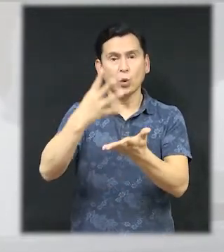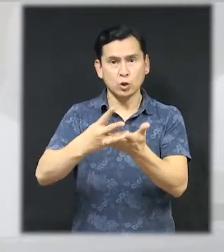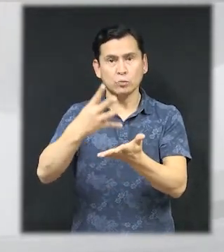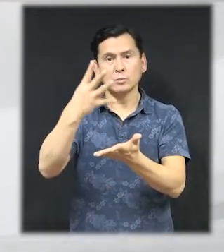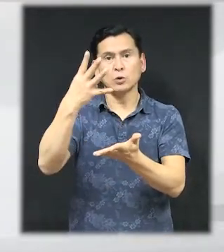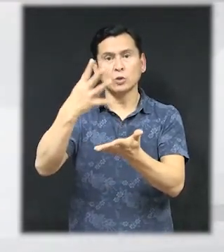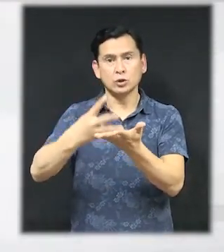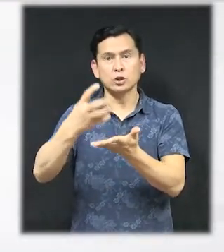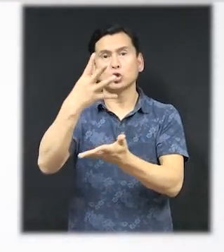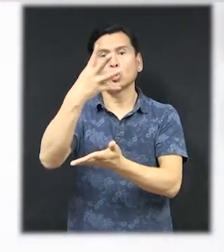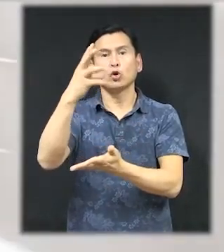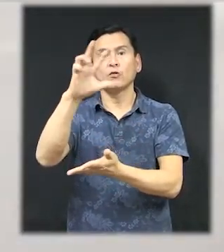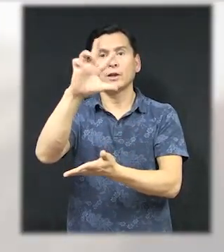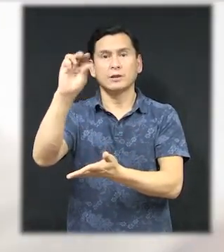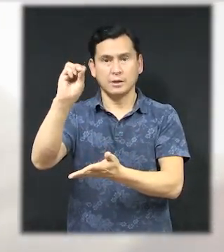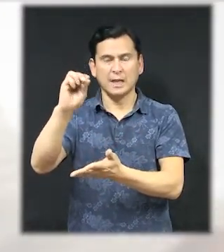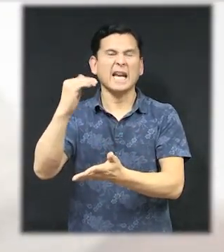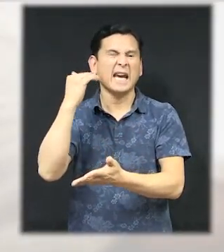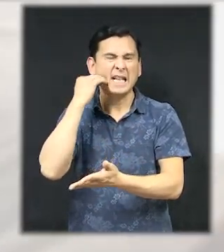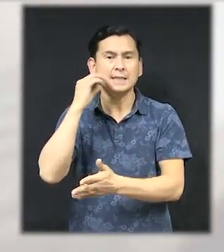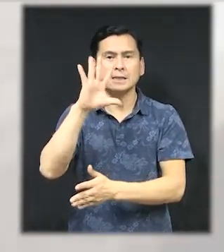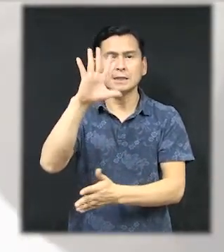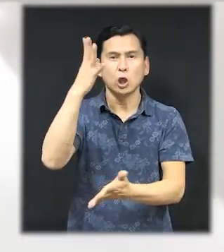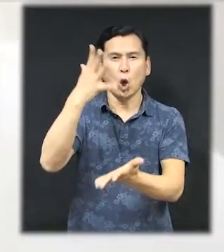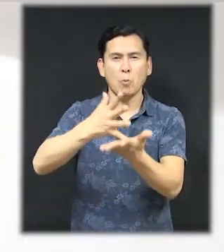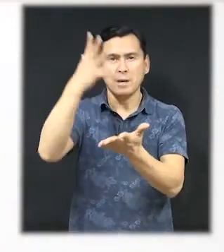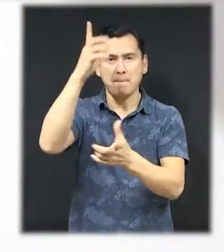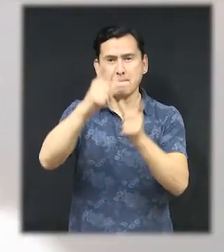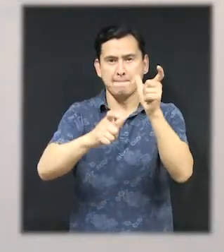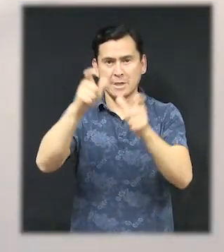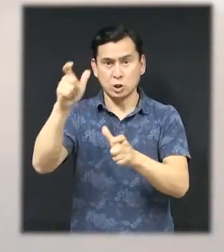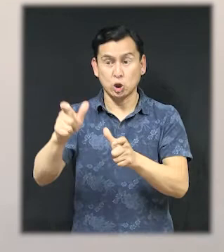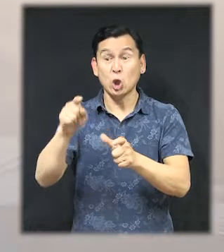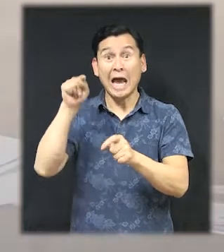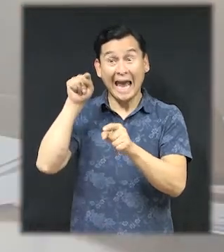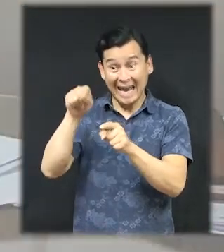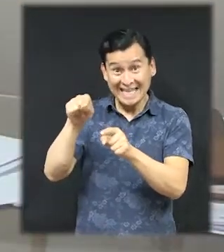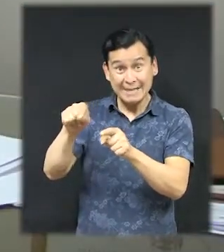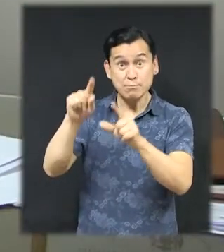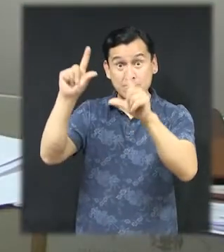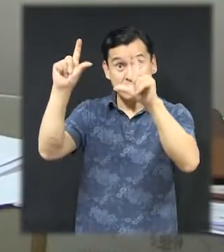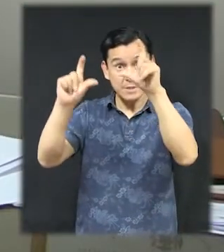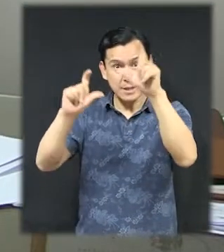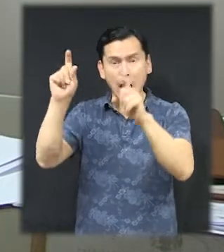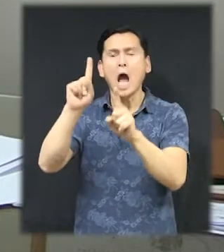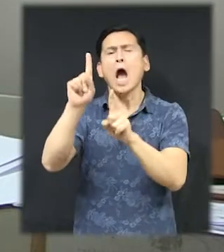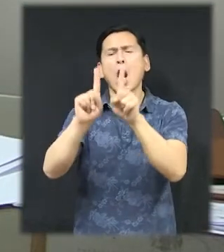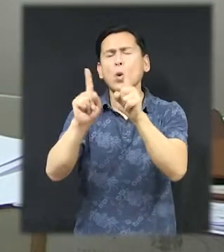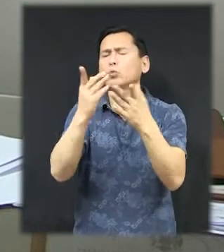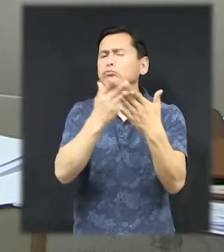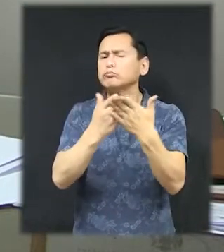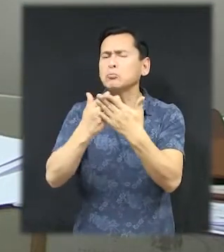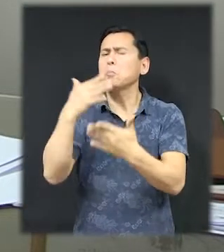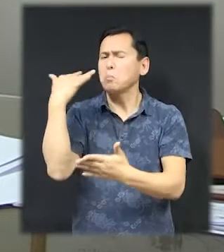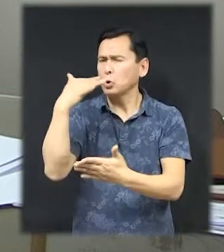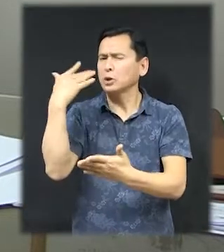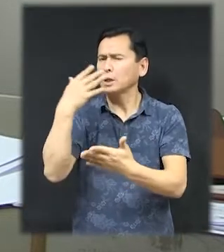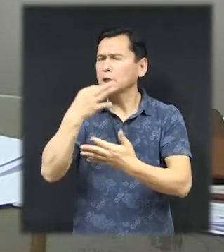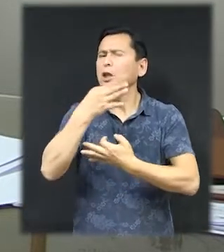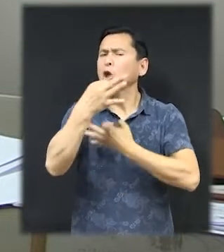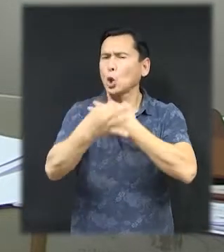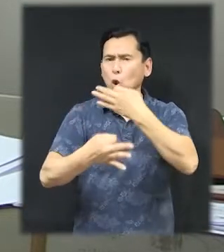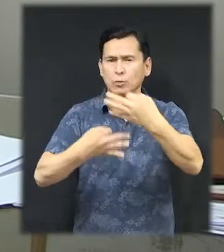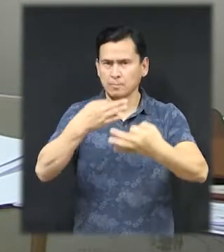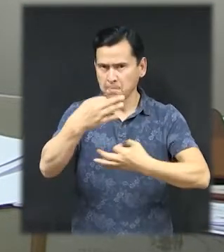4.940 personas, casi 5.000 personas. Quisiera destacar en este punto algunos análisis que son importantes